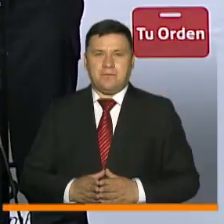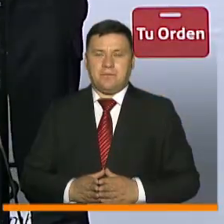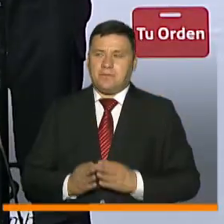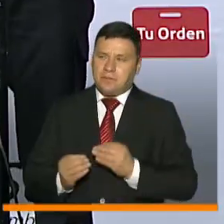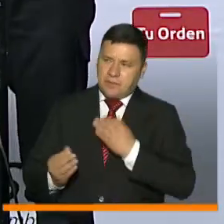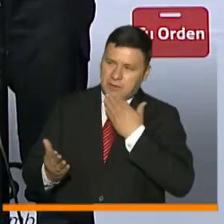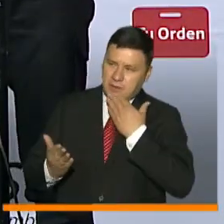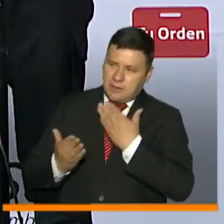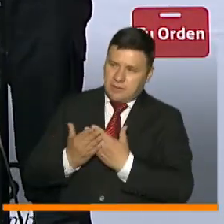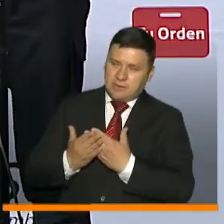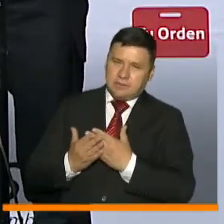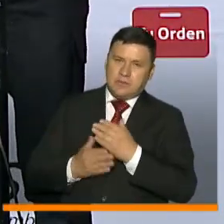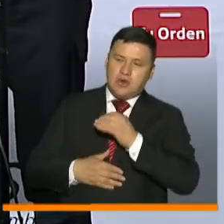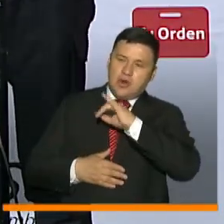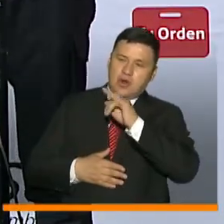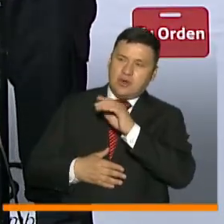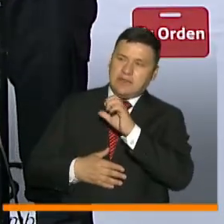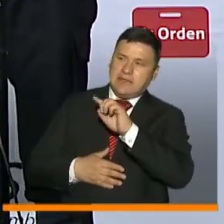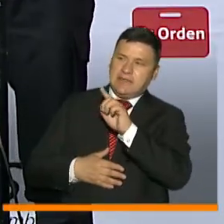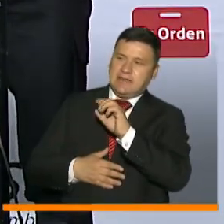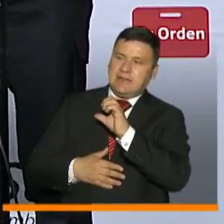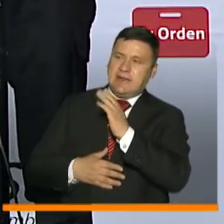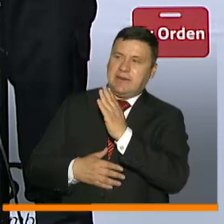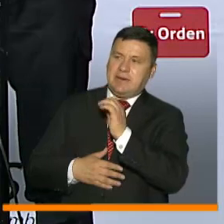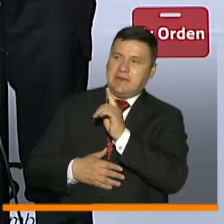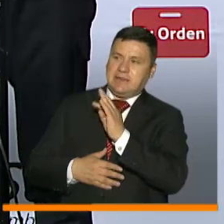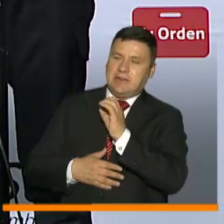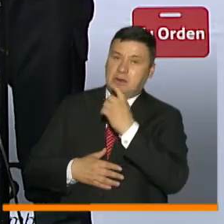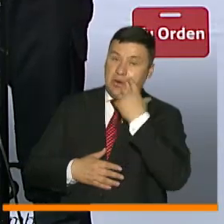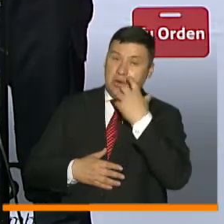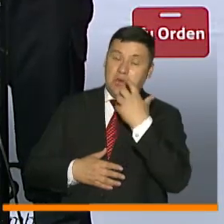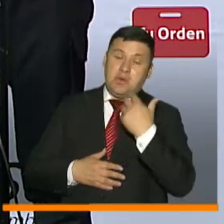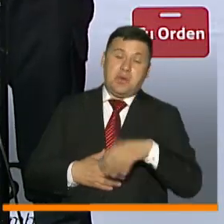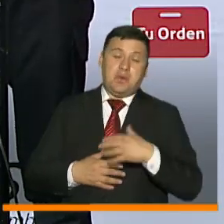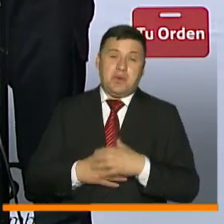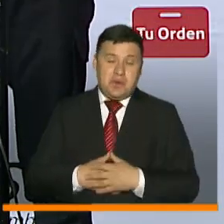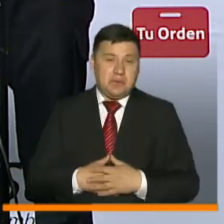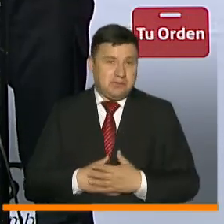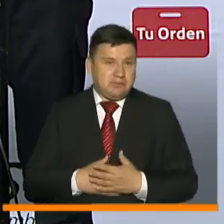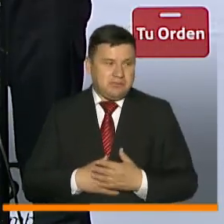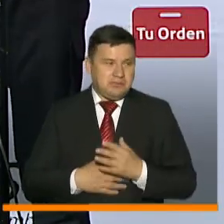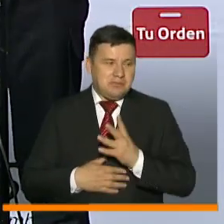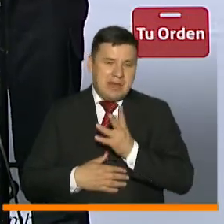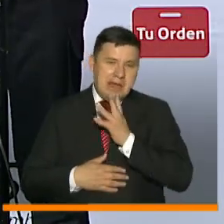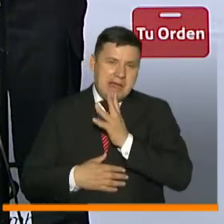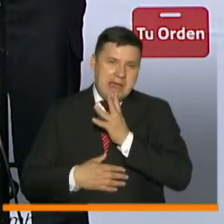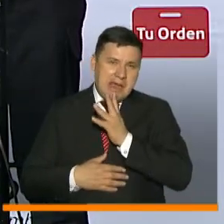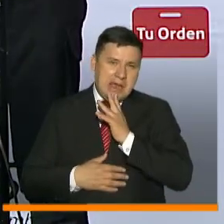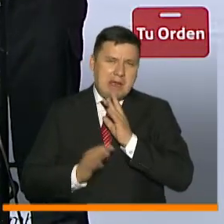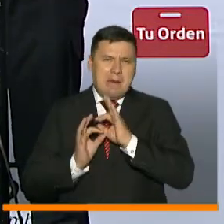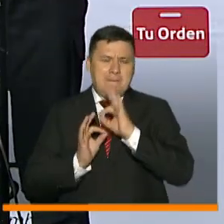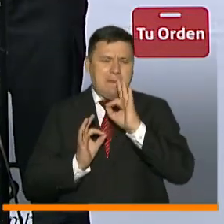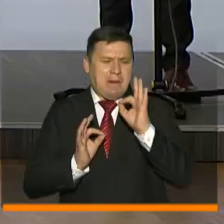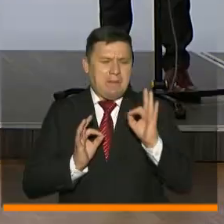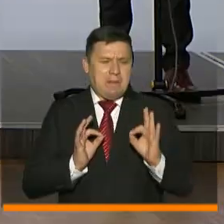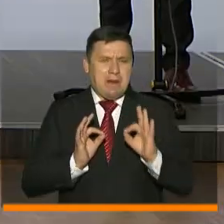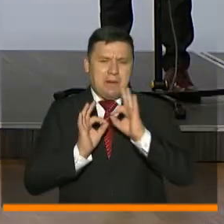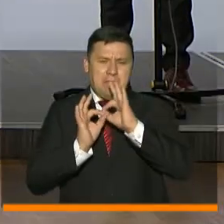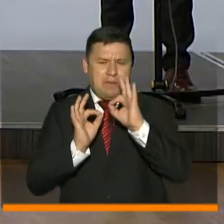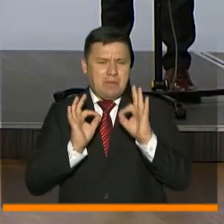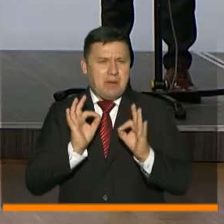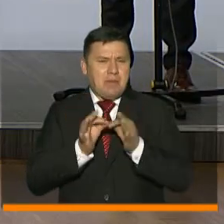Muchas gracias, querido Juan Sebastián. Es increíble cómo podemos seguir hablando de regiones,